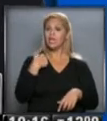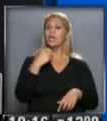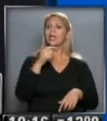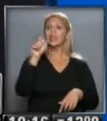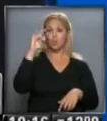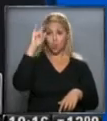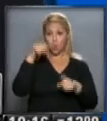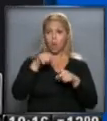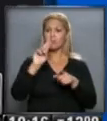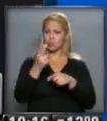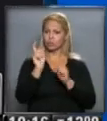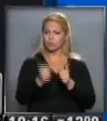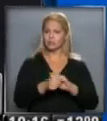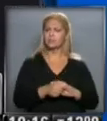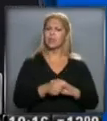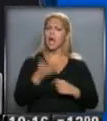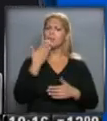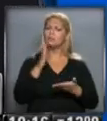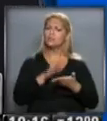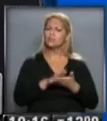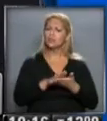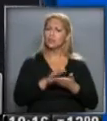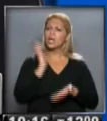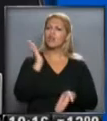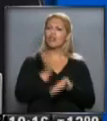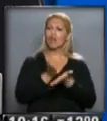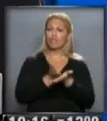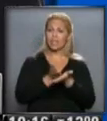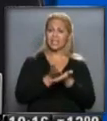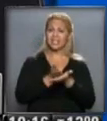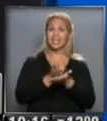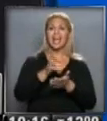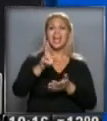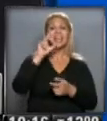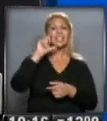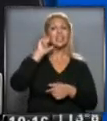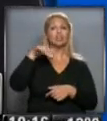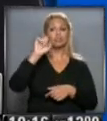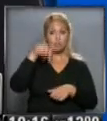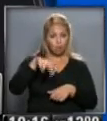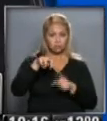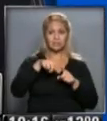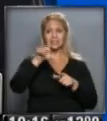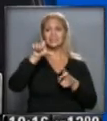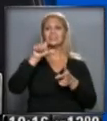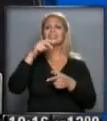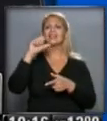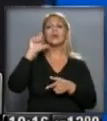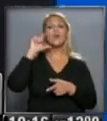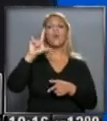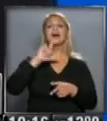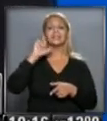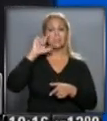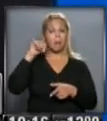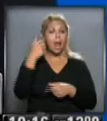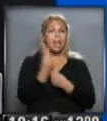domiciliaria. Señalábamos, resaltábamos la condena a Efraín Ríos Montt en Guatemala, aunque están apelando y hay que ver